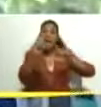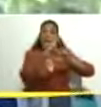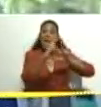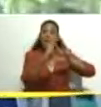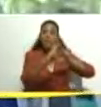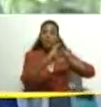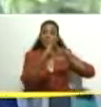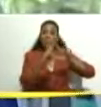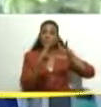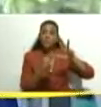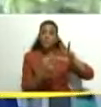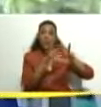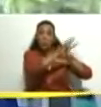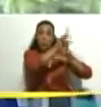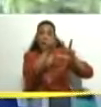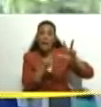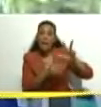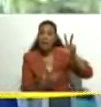3R.net.